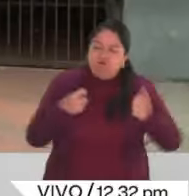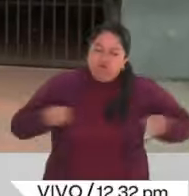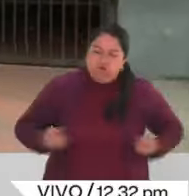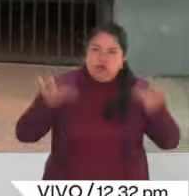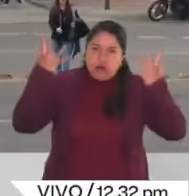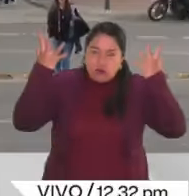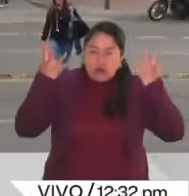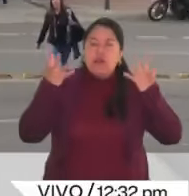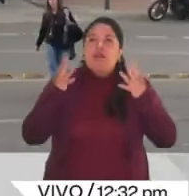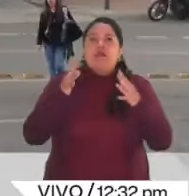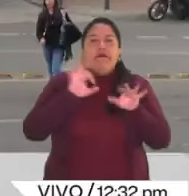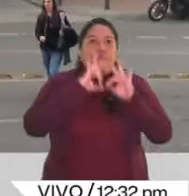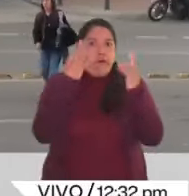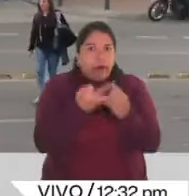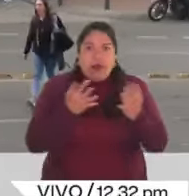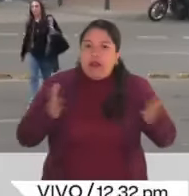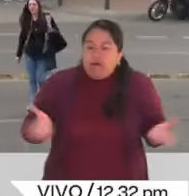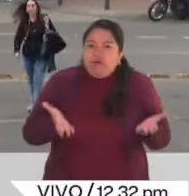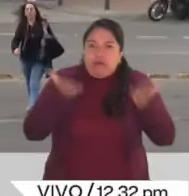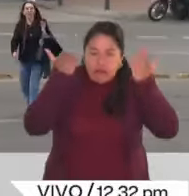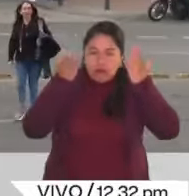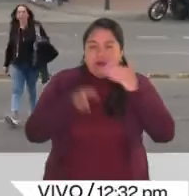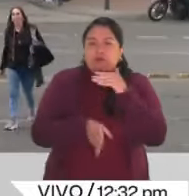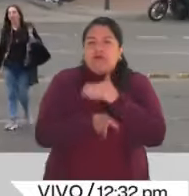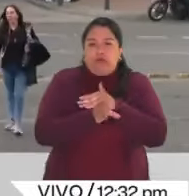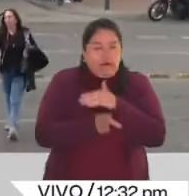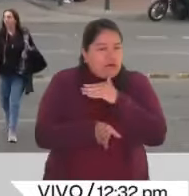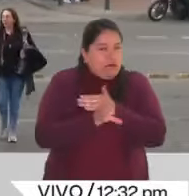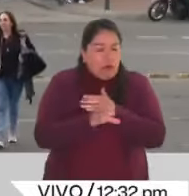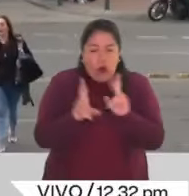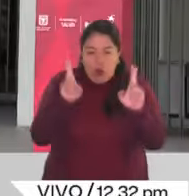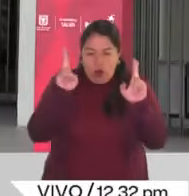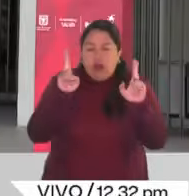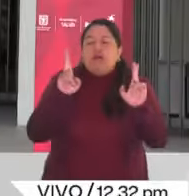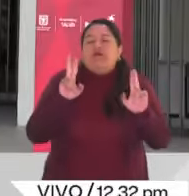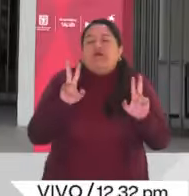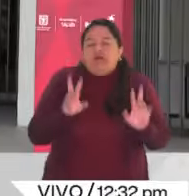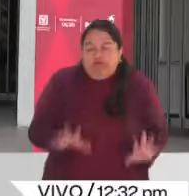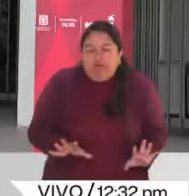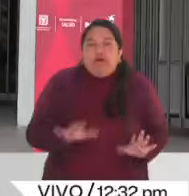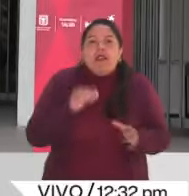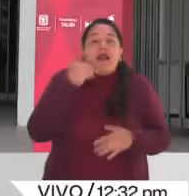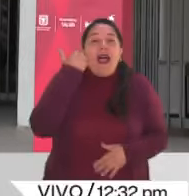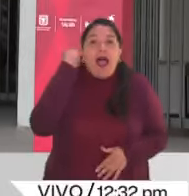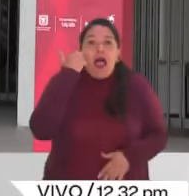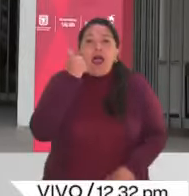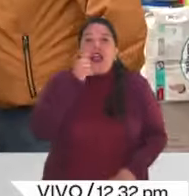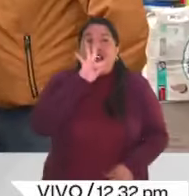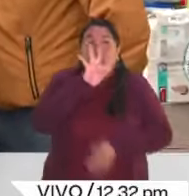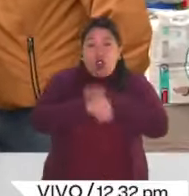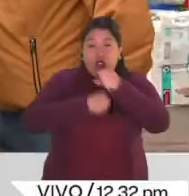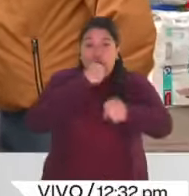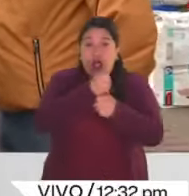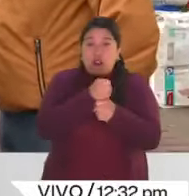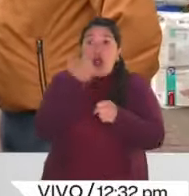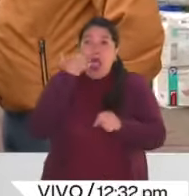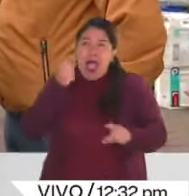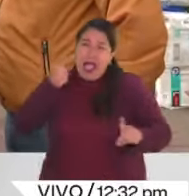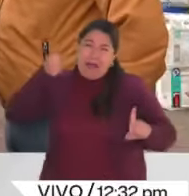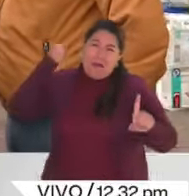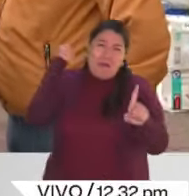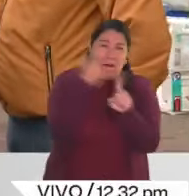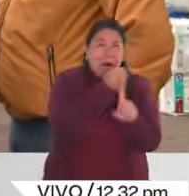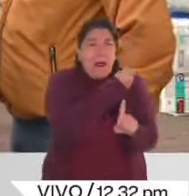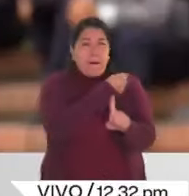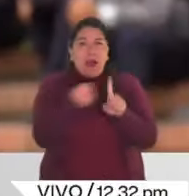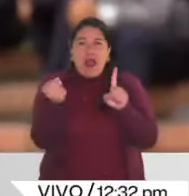fe de su familia sigue intacta. Por supuesto también averiguamos por esta menor de 14 años quien sería la agresora de este menor con